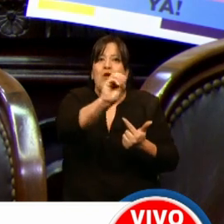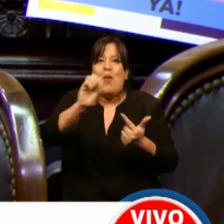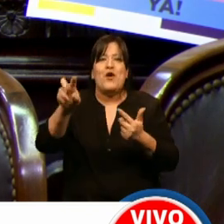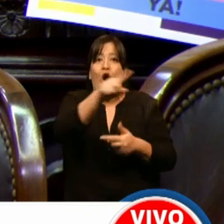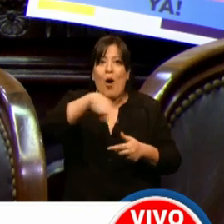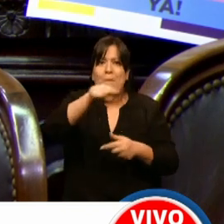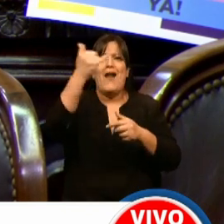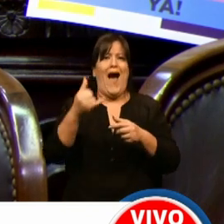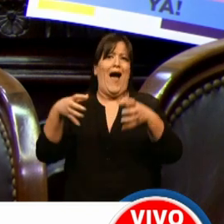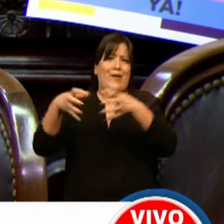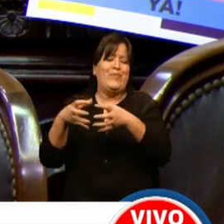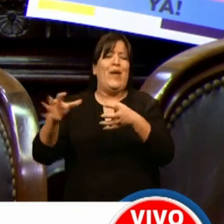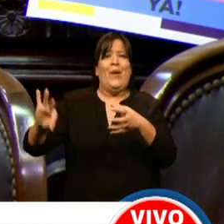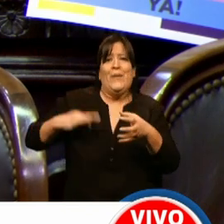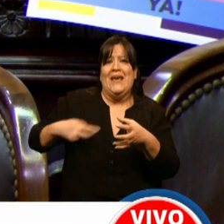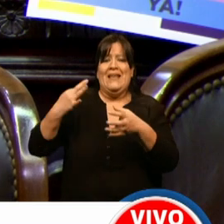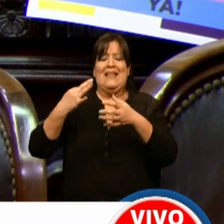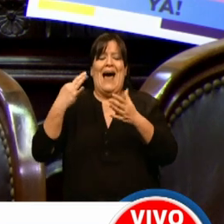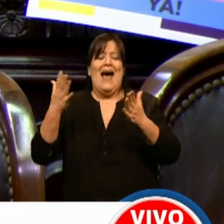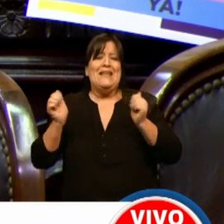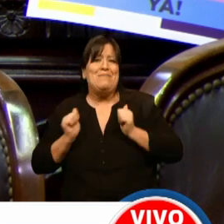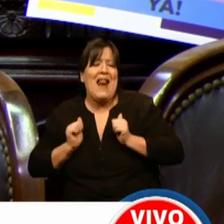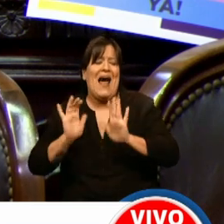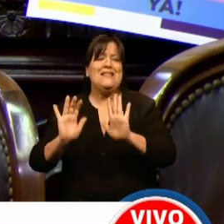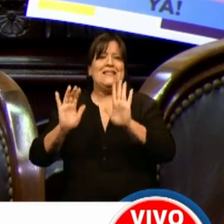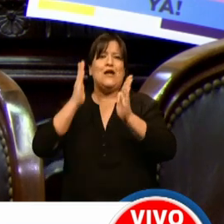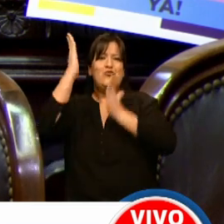muchas vidas muchas esperanzas muchos sueños